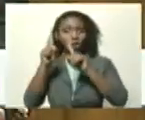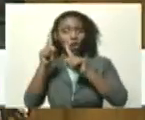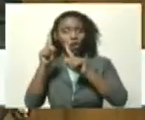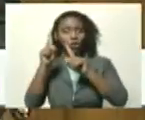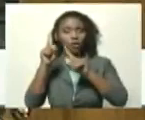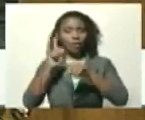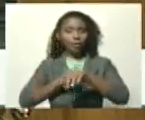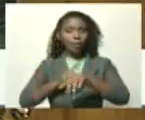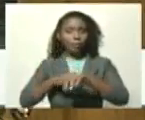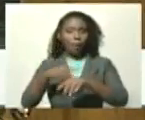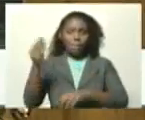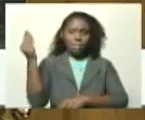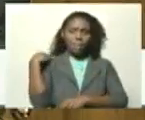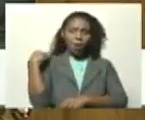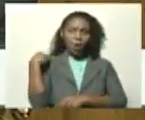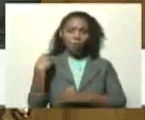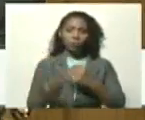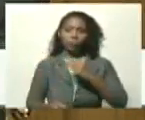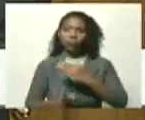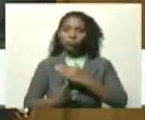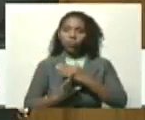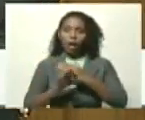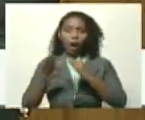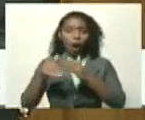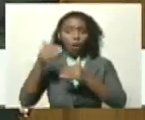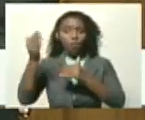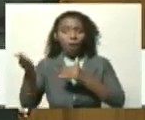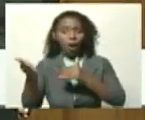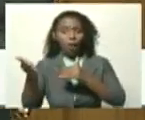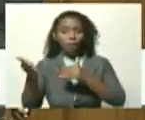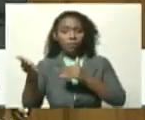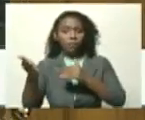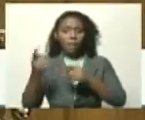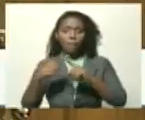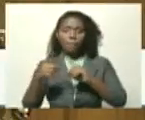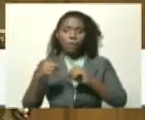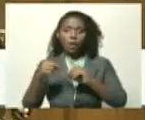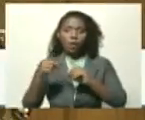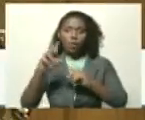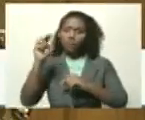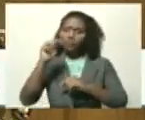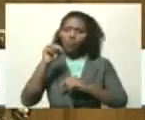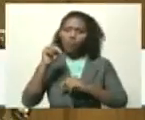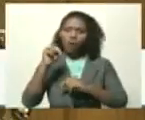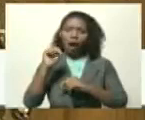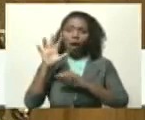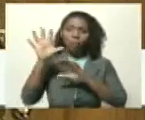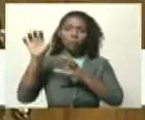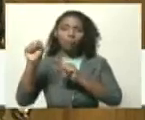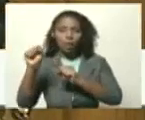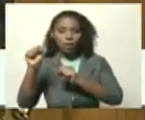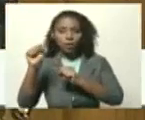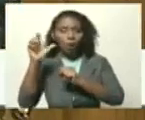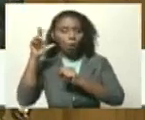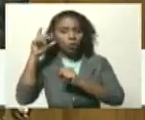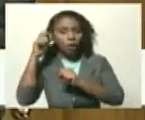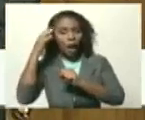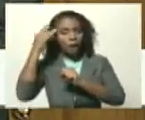llamaron, todavía desde afuera, pero nunca alcanzamos a oírlas en el sueño.